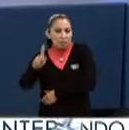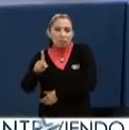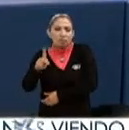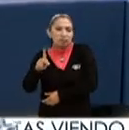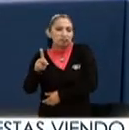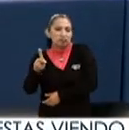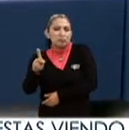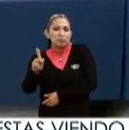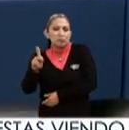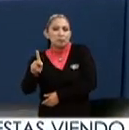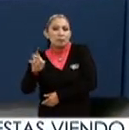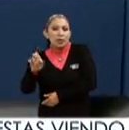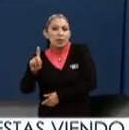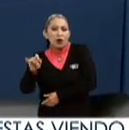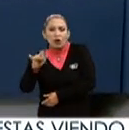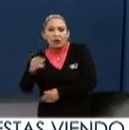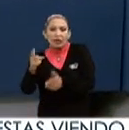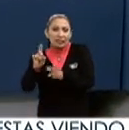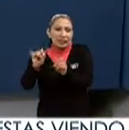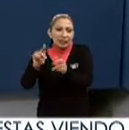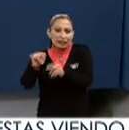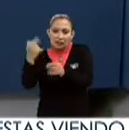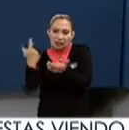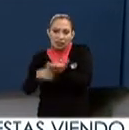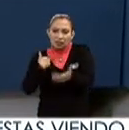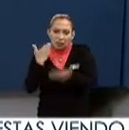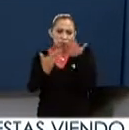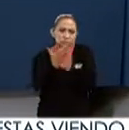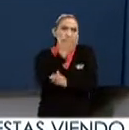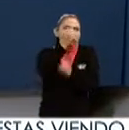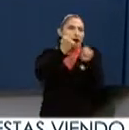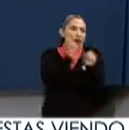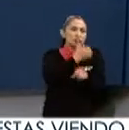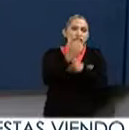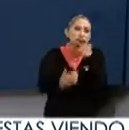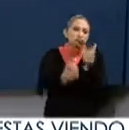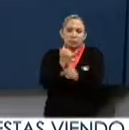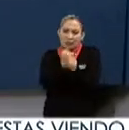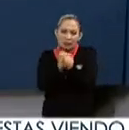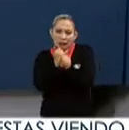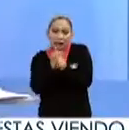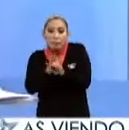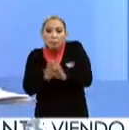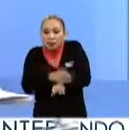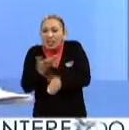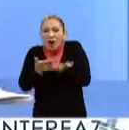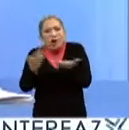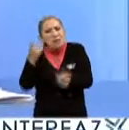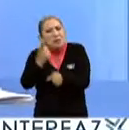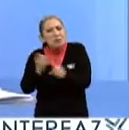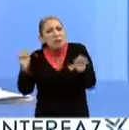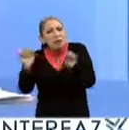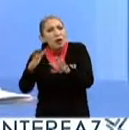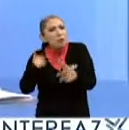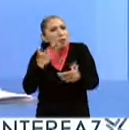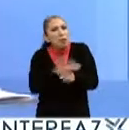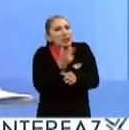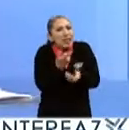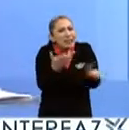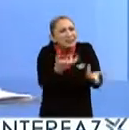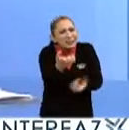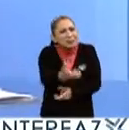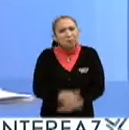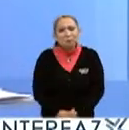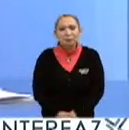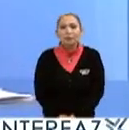pues son disciplinas que se estudian desde hace muchos años, obviamente, ¿no? Pero ¿por qué ahora el primer foro? ¿Qué fue lo que les motivó a hacer